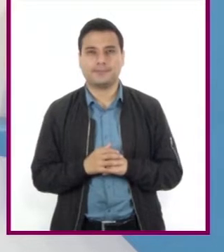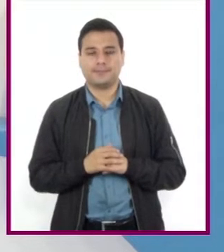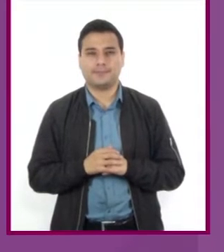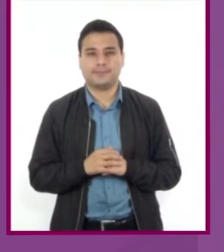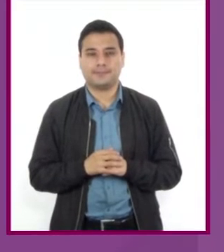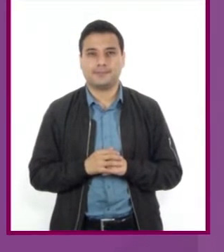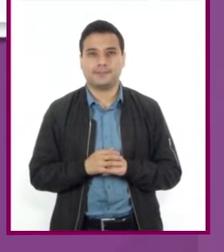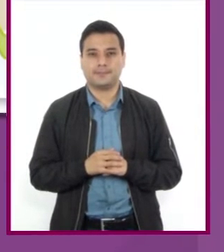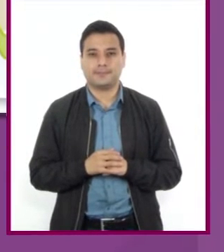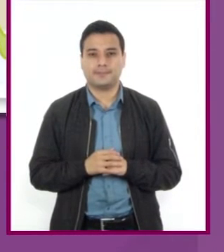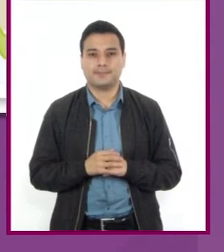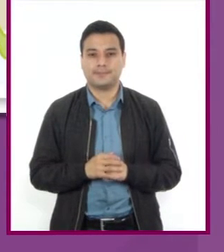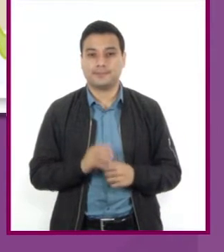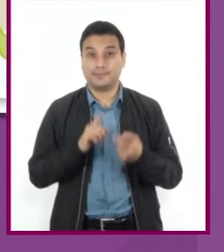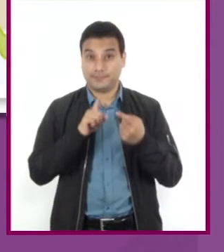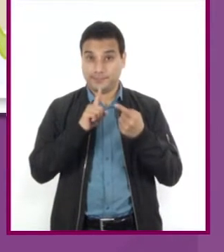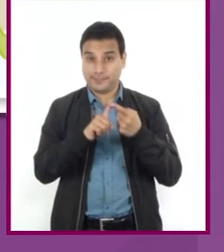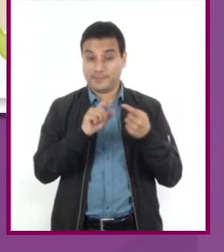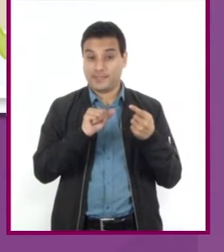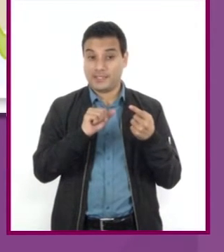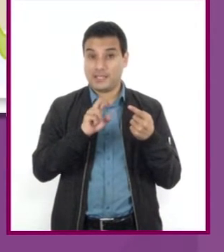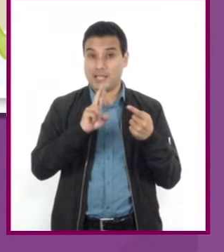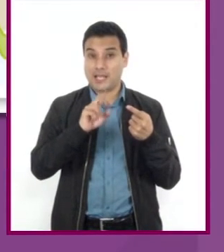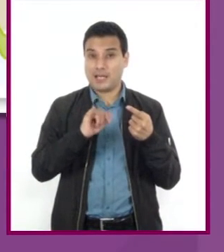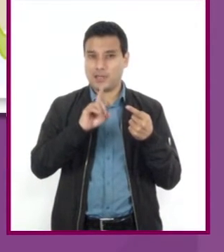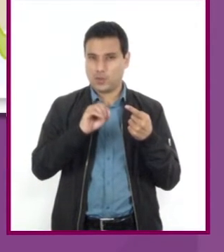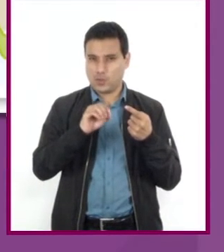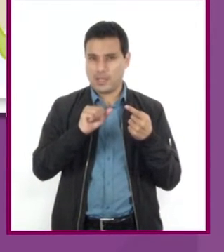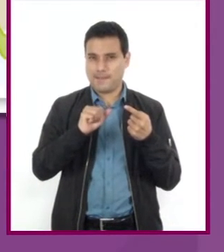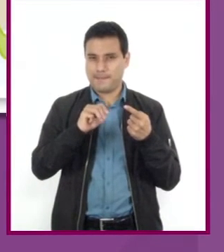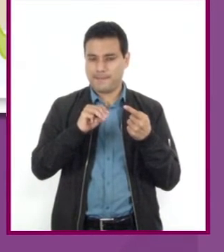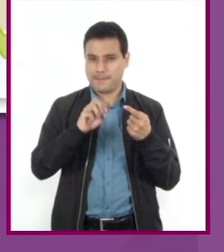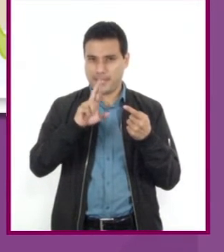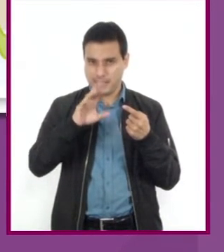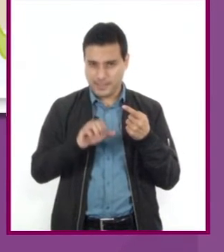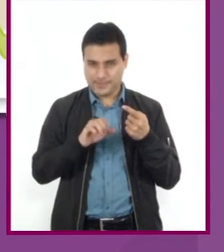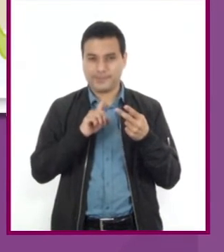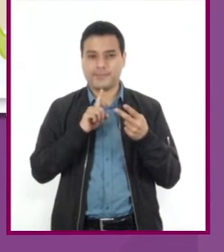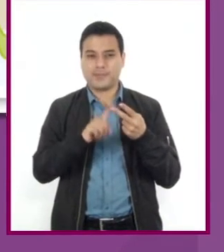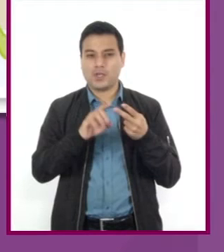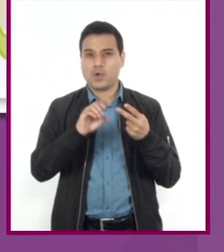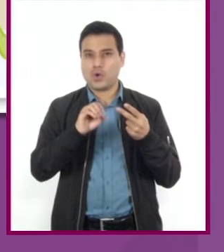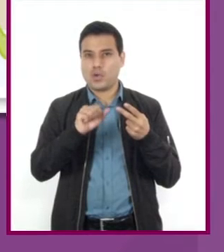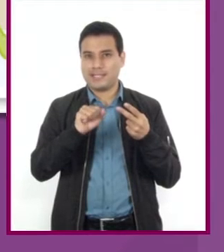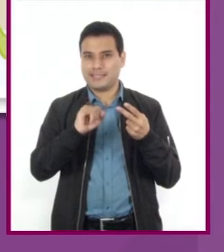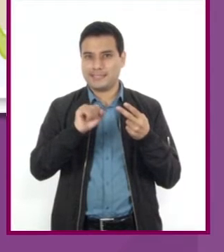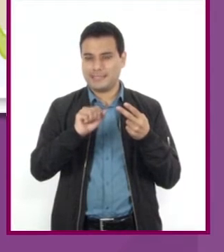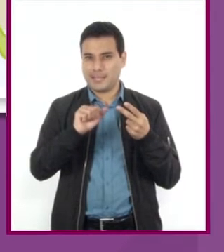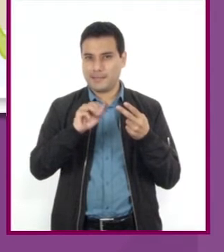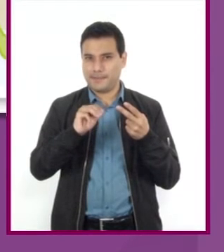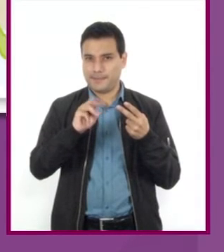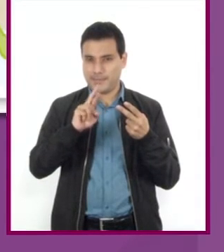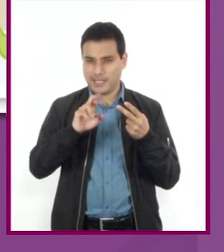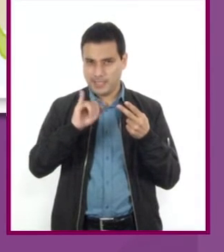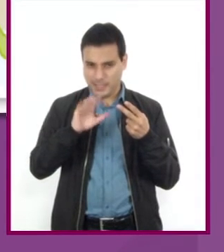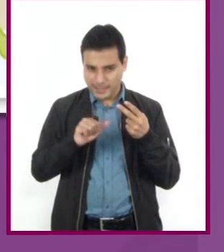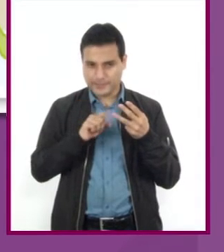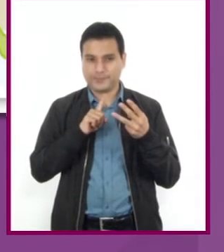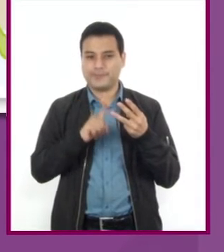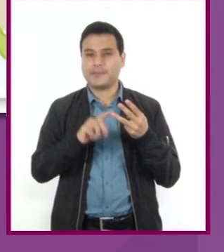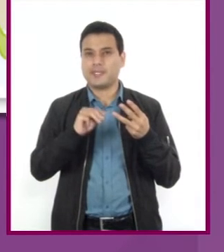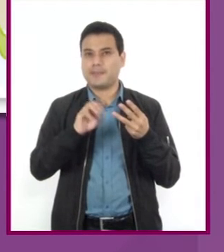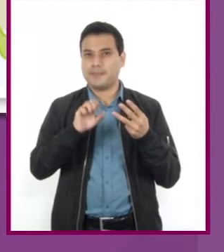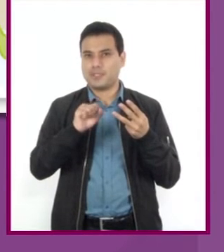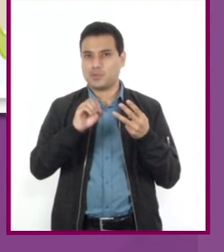son Árido América, Oasis América y Mesoamérica. Las características particulares de cada